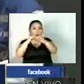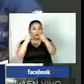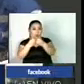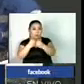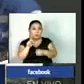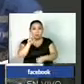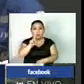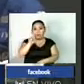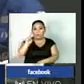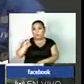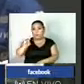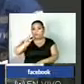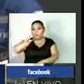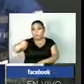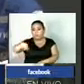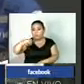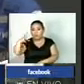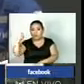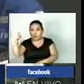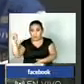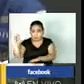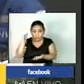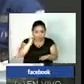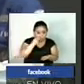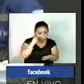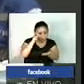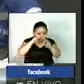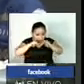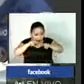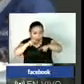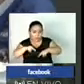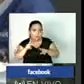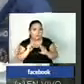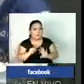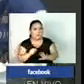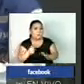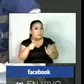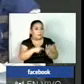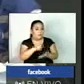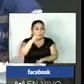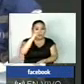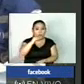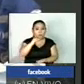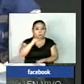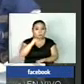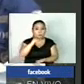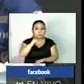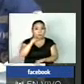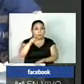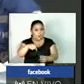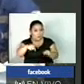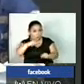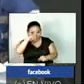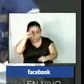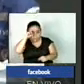mil pruebas que hacían referencia ahora se sigue trabajando